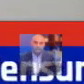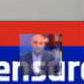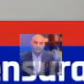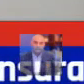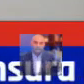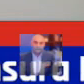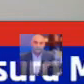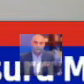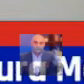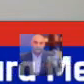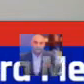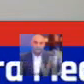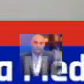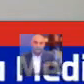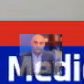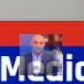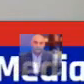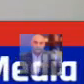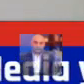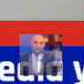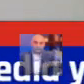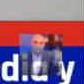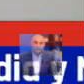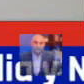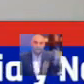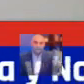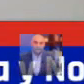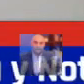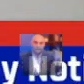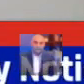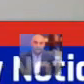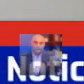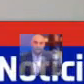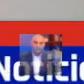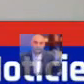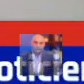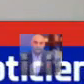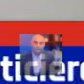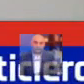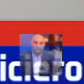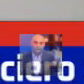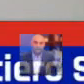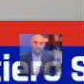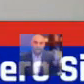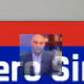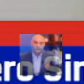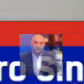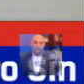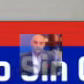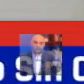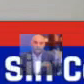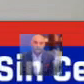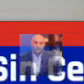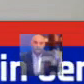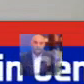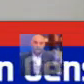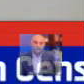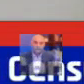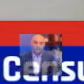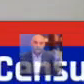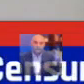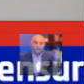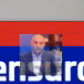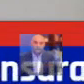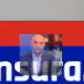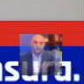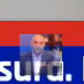programa en el canal 22, que es La Dichosa Palabra, ya tiene ahí 18